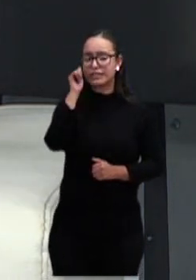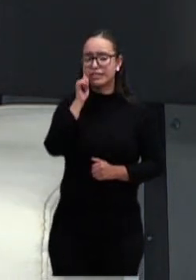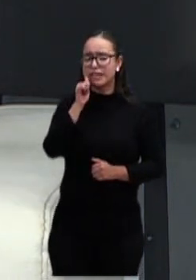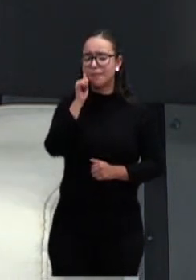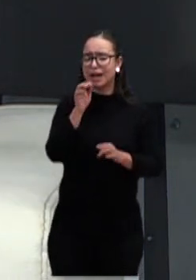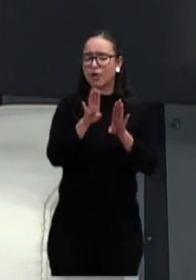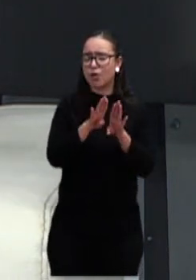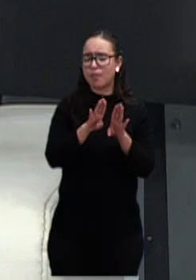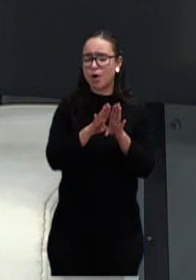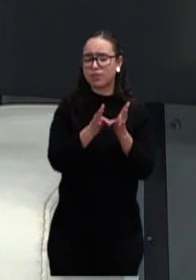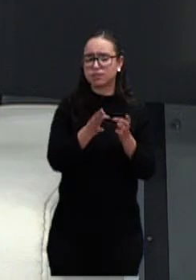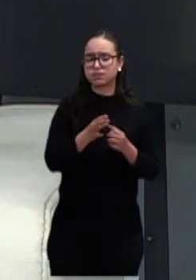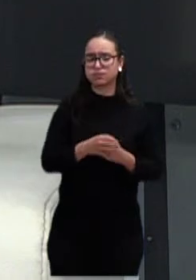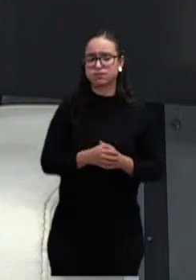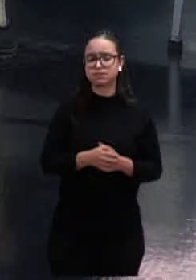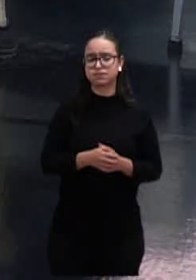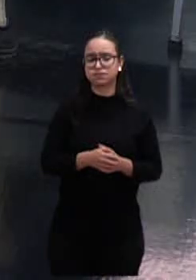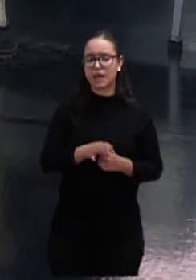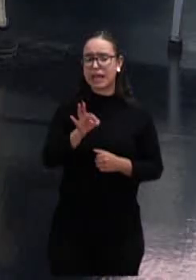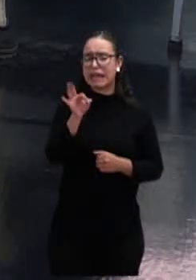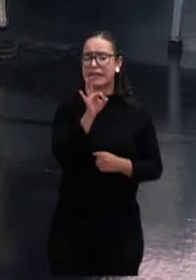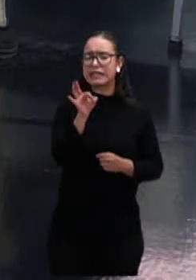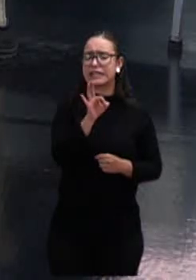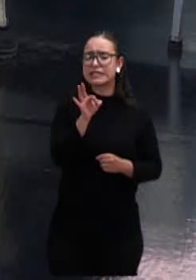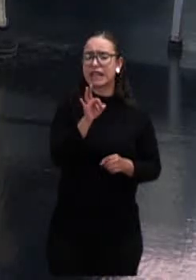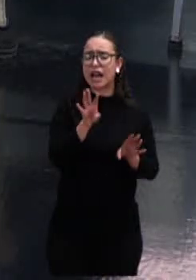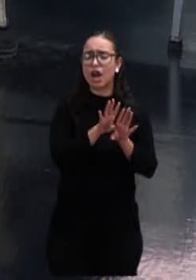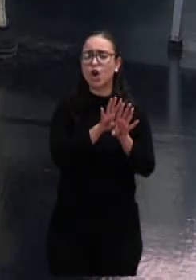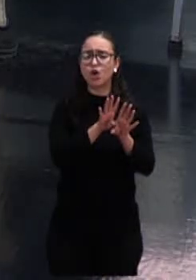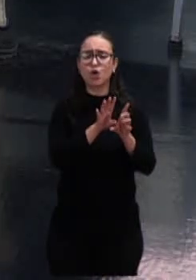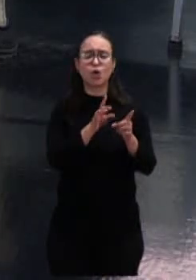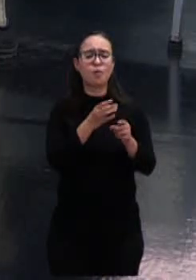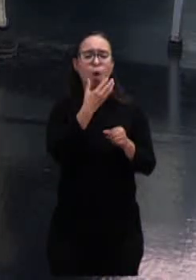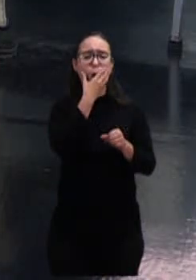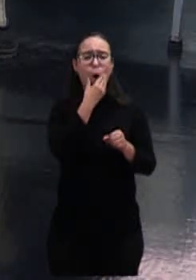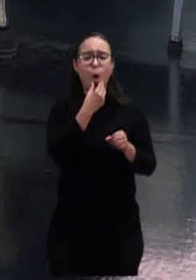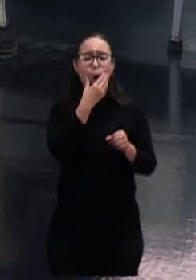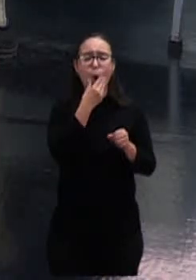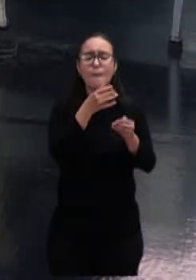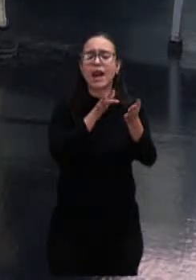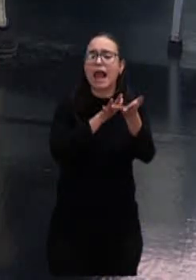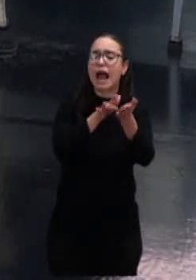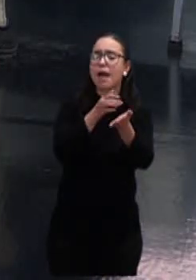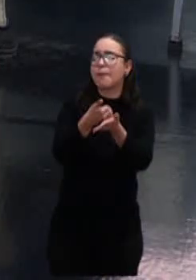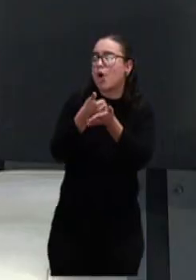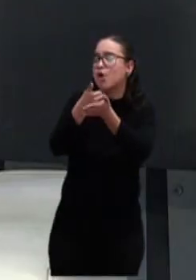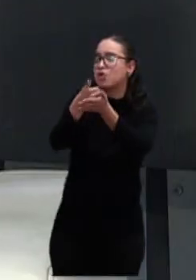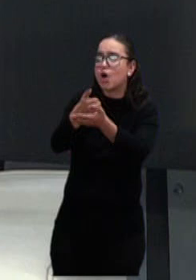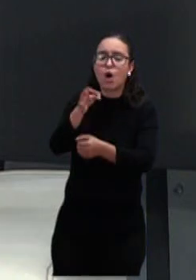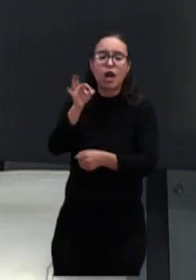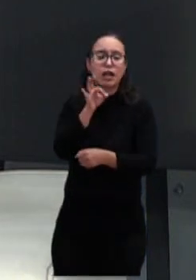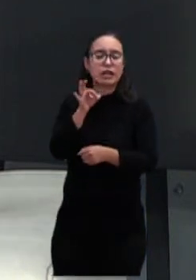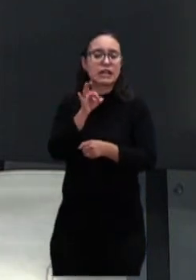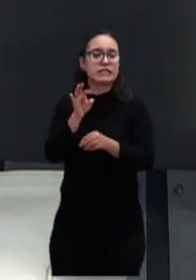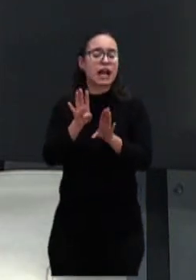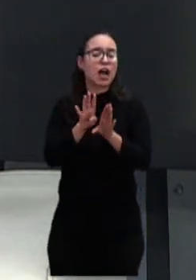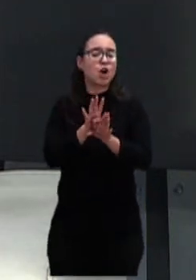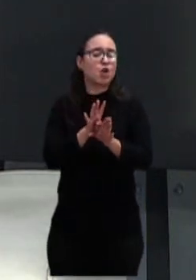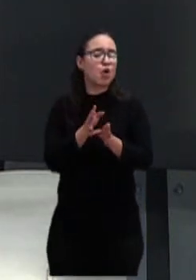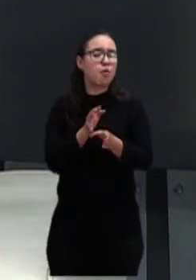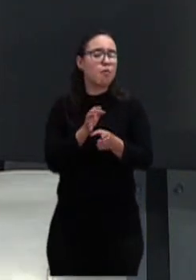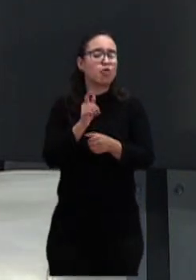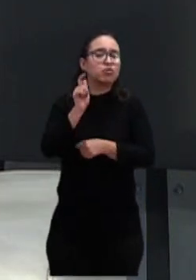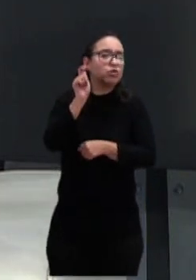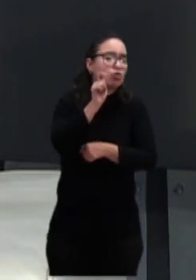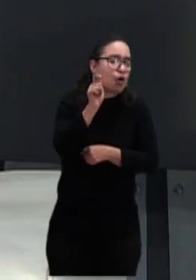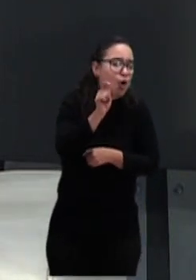es que seguramente se relacionó con un hombre que le ayudó seguramente tuvo un vínculo sentimental o como lo quieran llamar